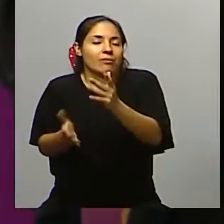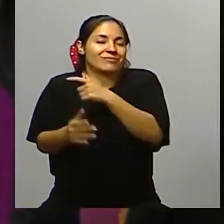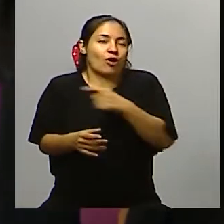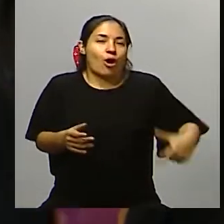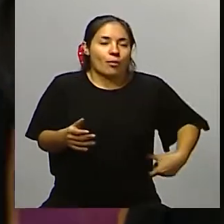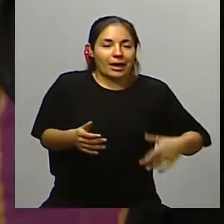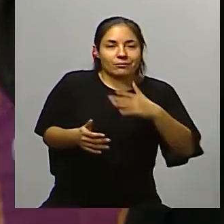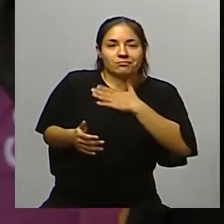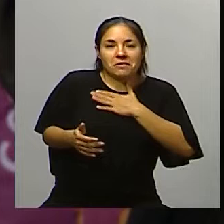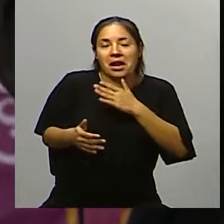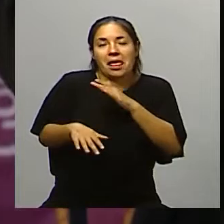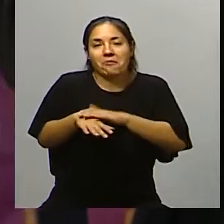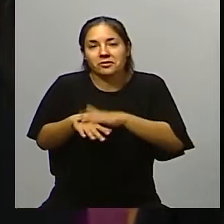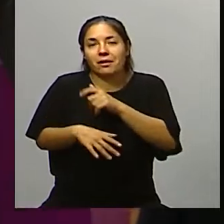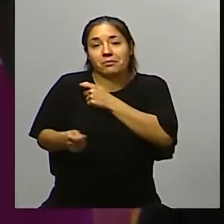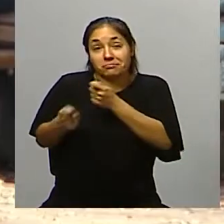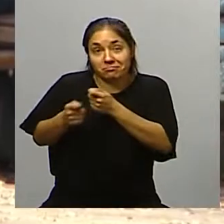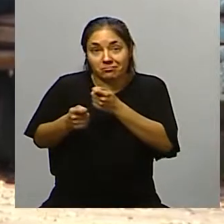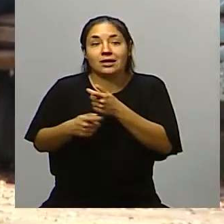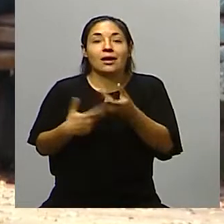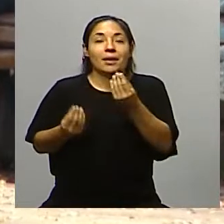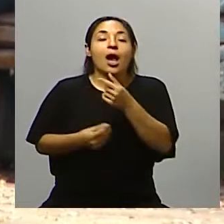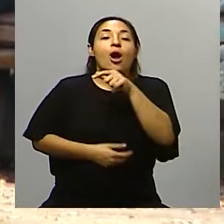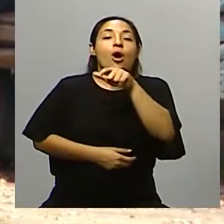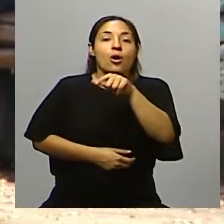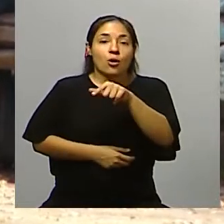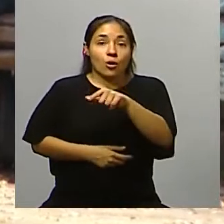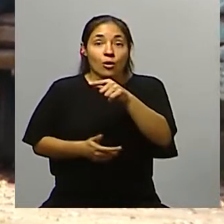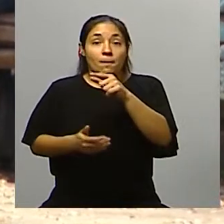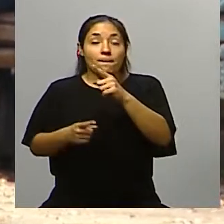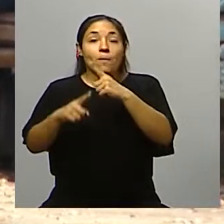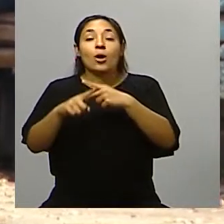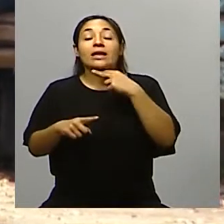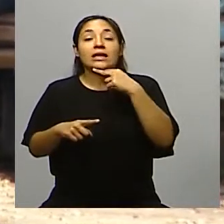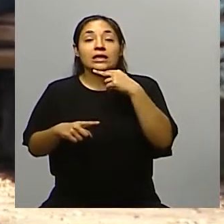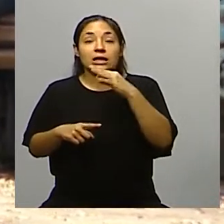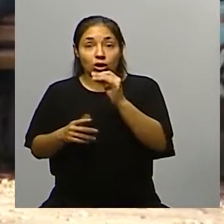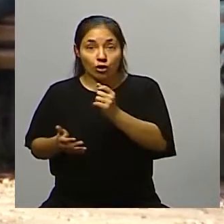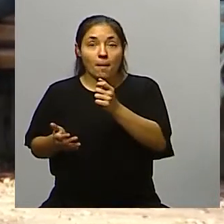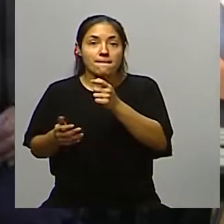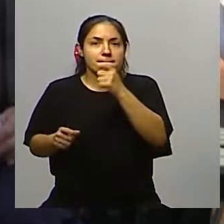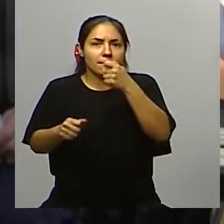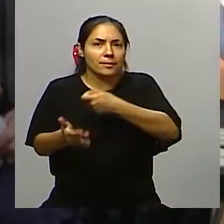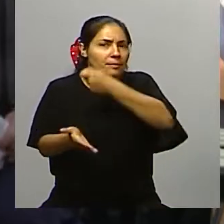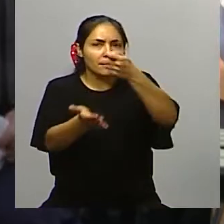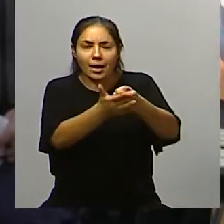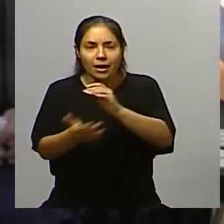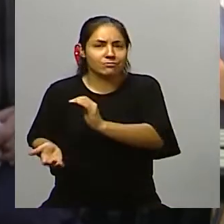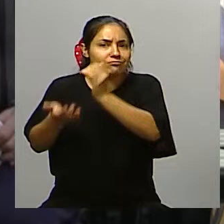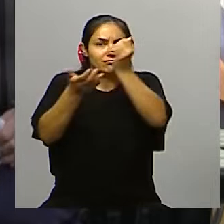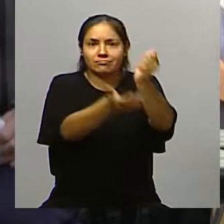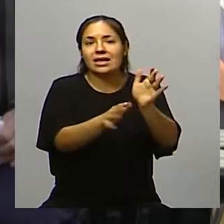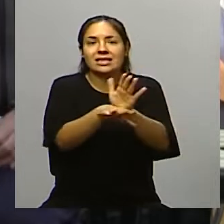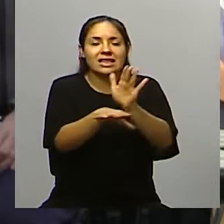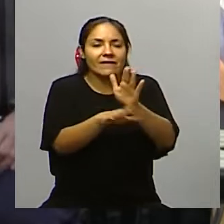decisión política, se implementa la asignación universal por hijo, que lo que viene a hacer de alguna manera es igualar los hijos e hijas o los niños y niñas argentinas,